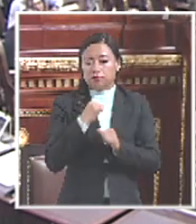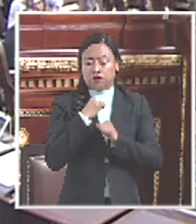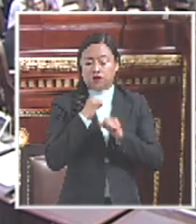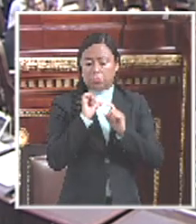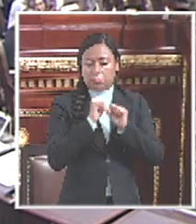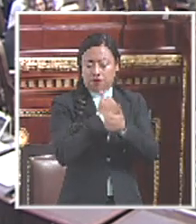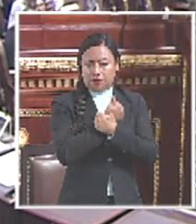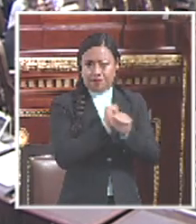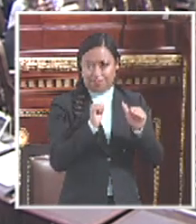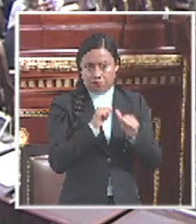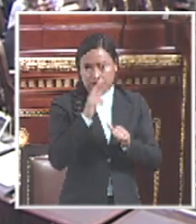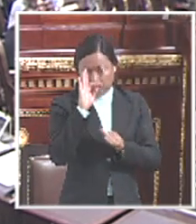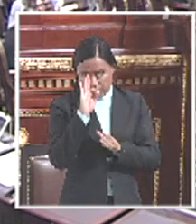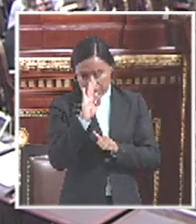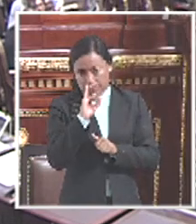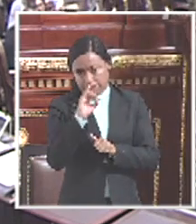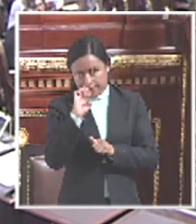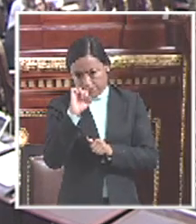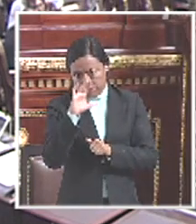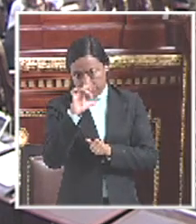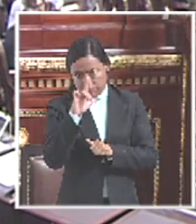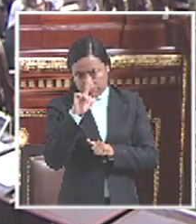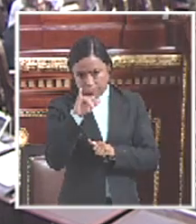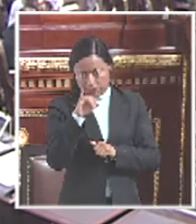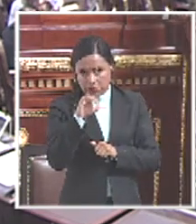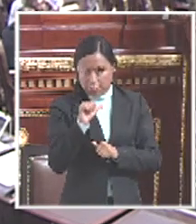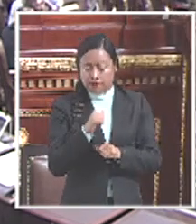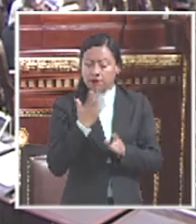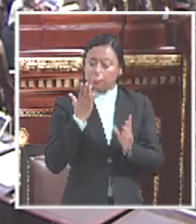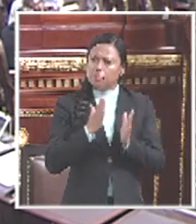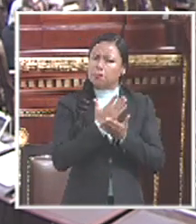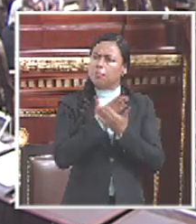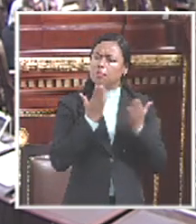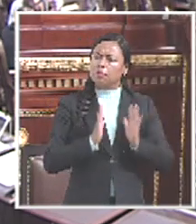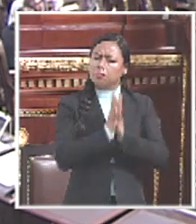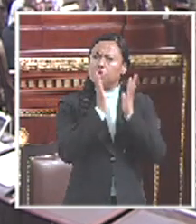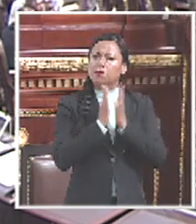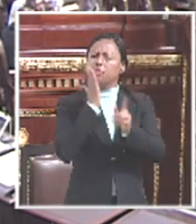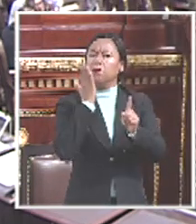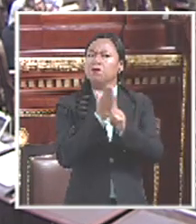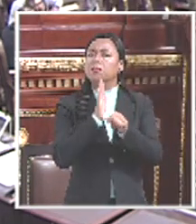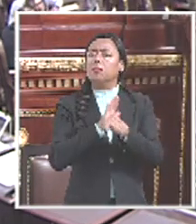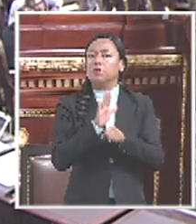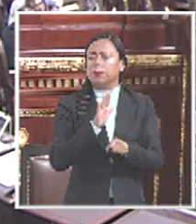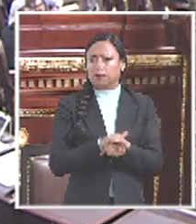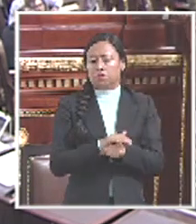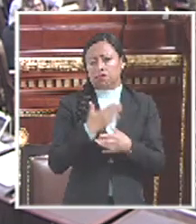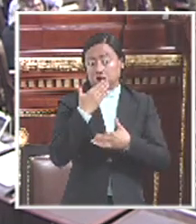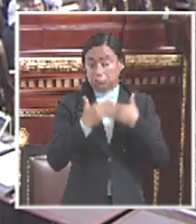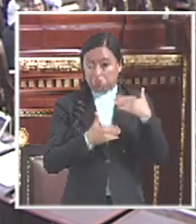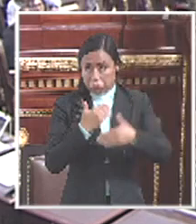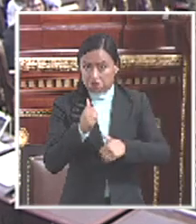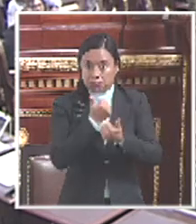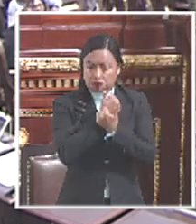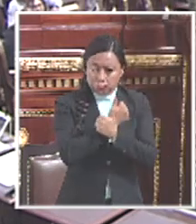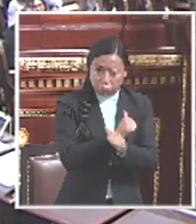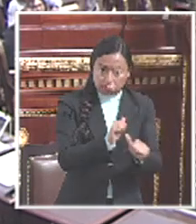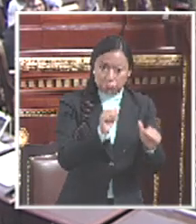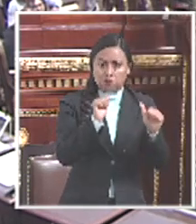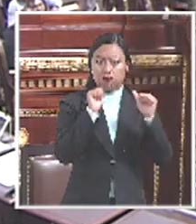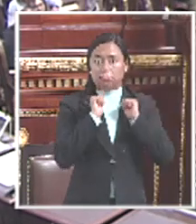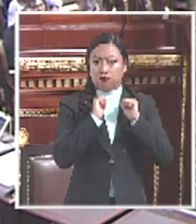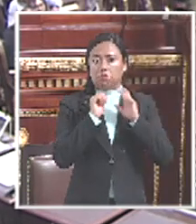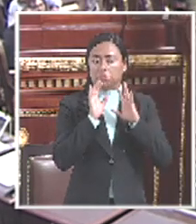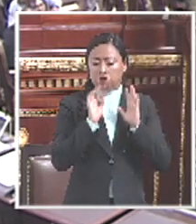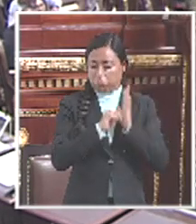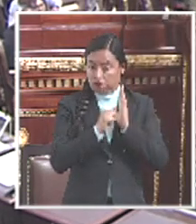autonomía de la Fiscalía. El propósito de esta participación no busca interferir en un proceso autónomo y de carácter